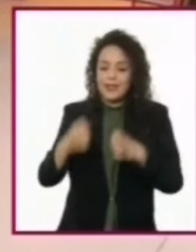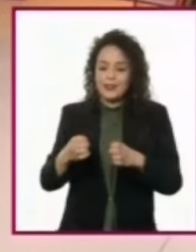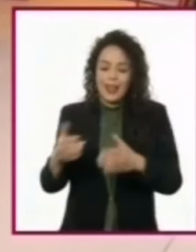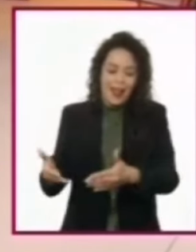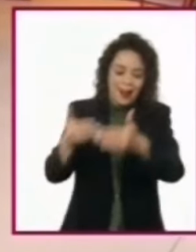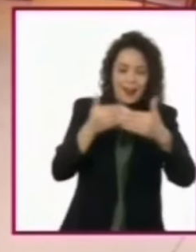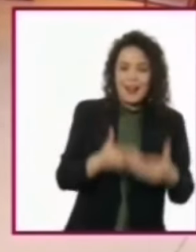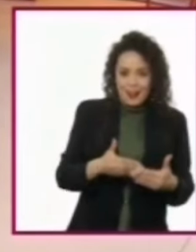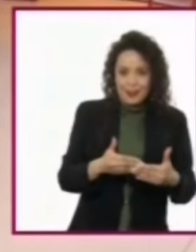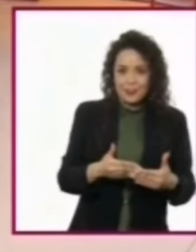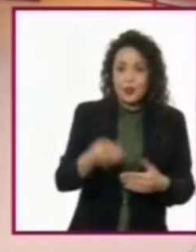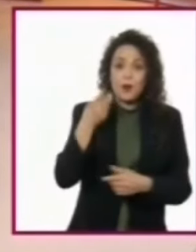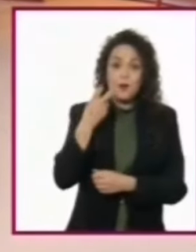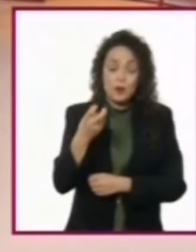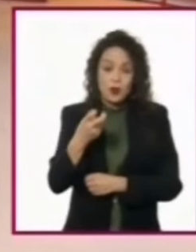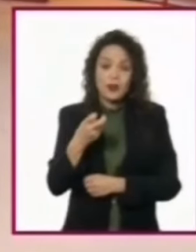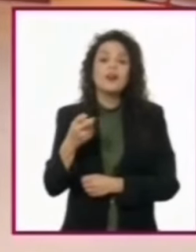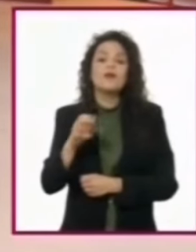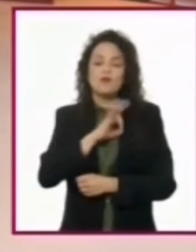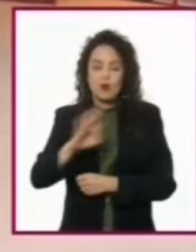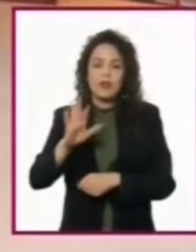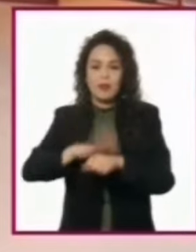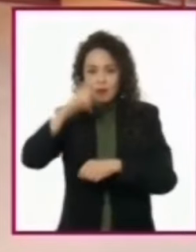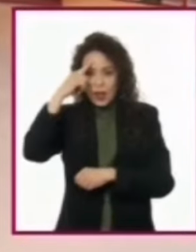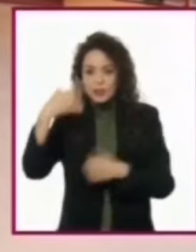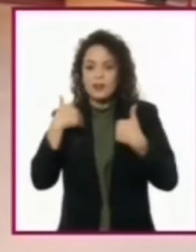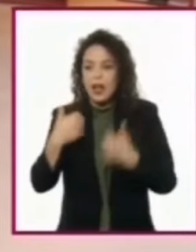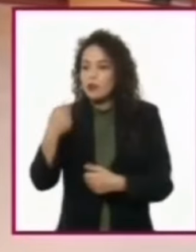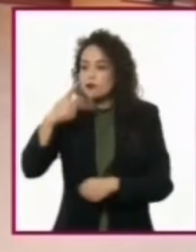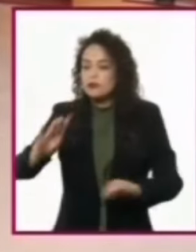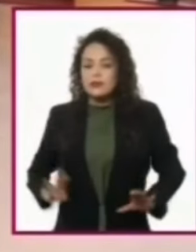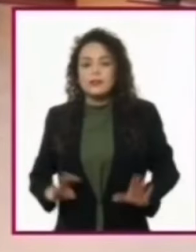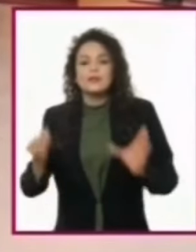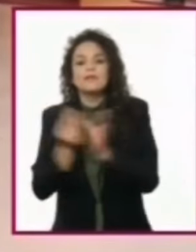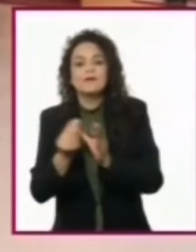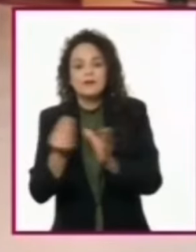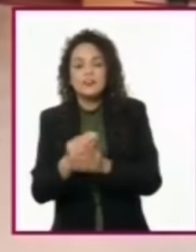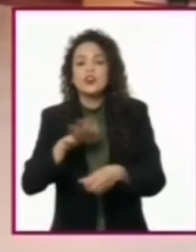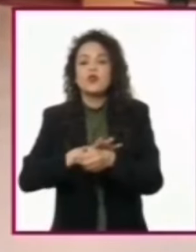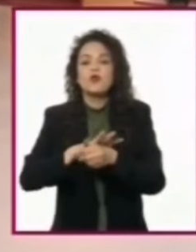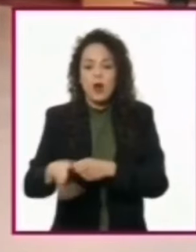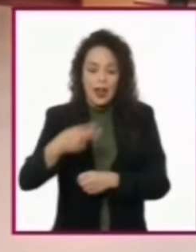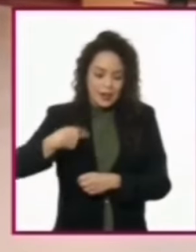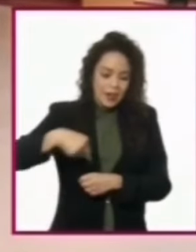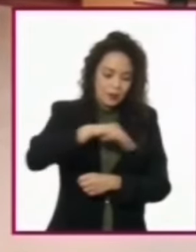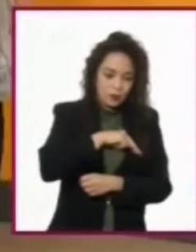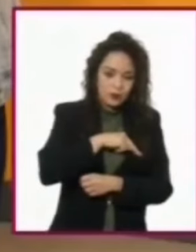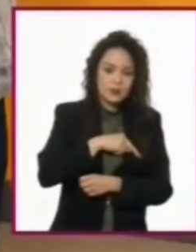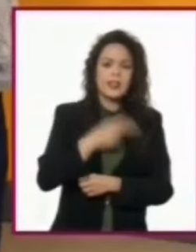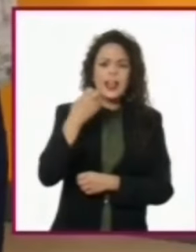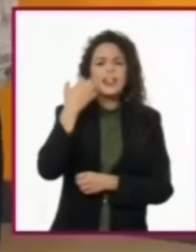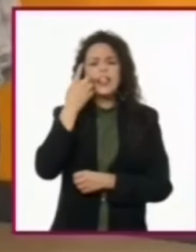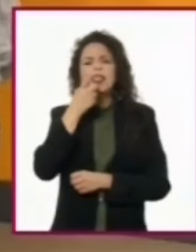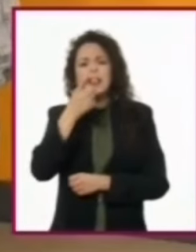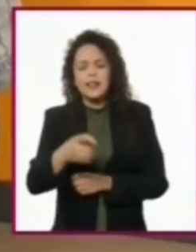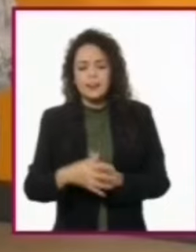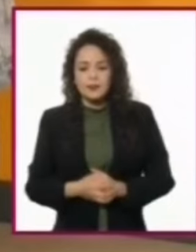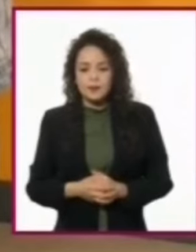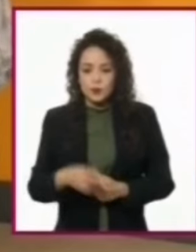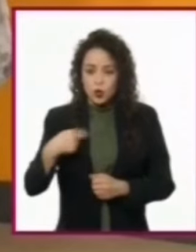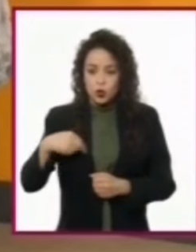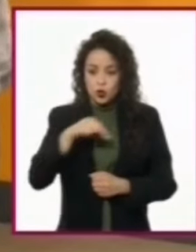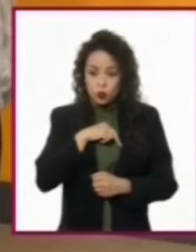ello tenemos la oportunidad de comprender a qué tipo de galaxia pertenece la nuestra. Es decir, pertenecemos a